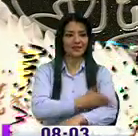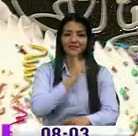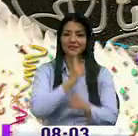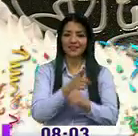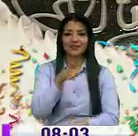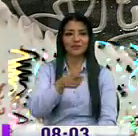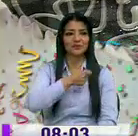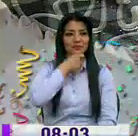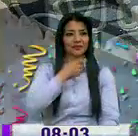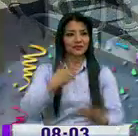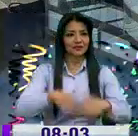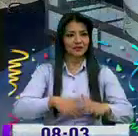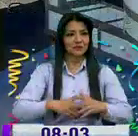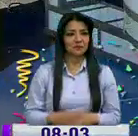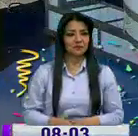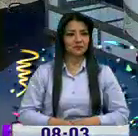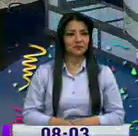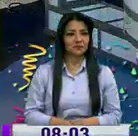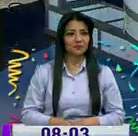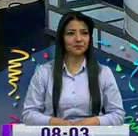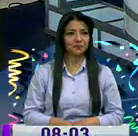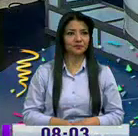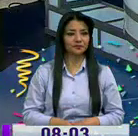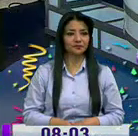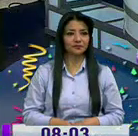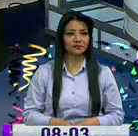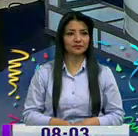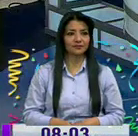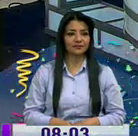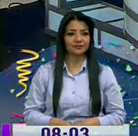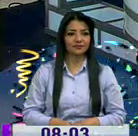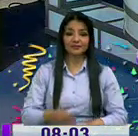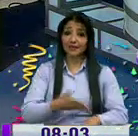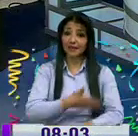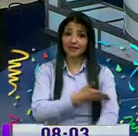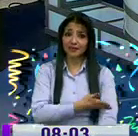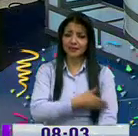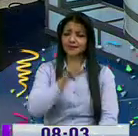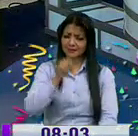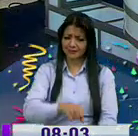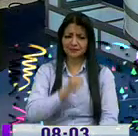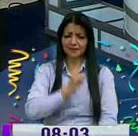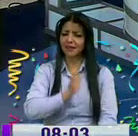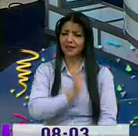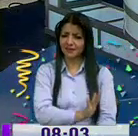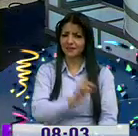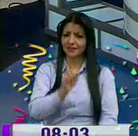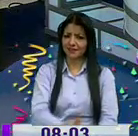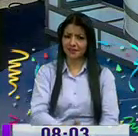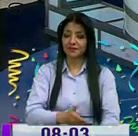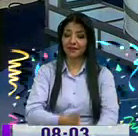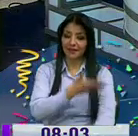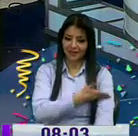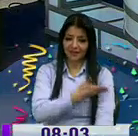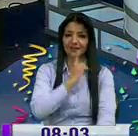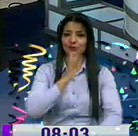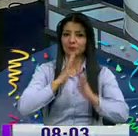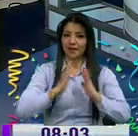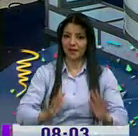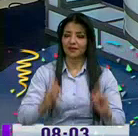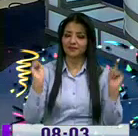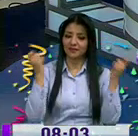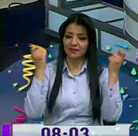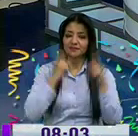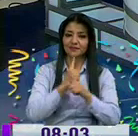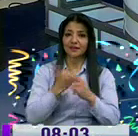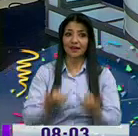Claro. ¿Qué estás haciendo? Antes, en el medio y como debe ser, pues. Está bien. La previa, o sea, dicen. Hoy